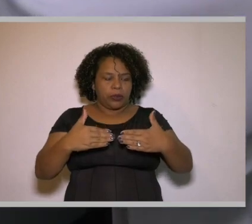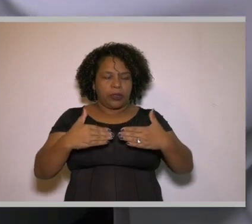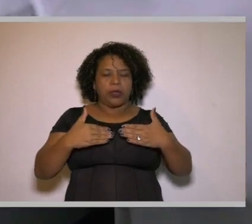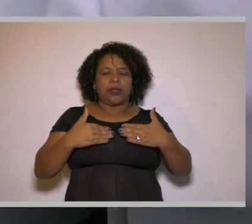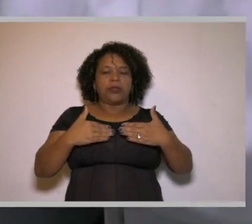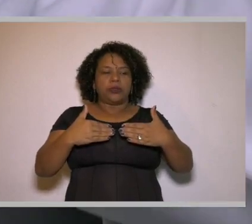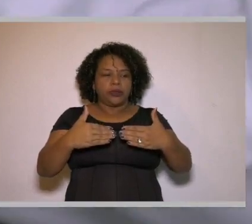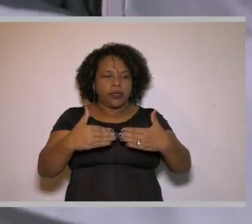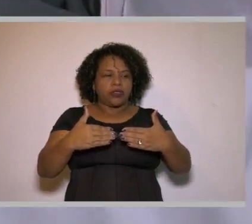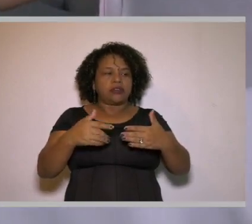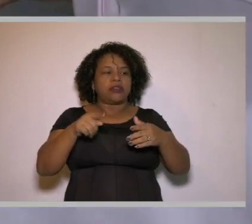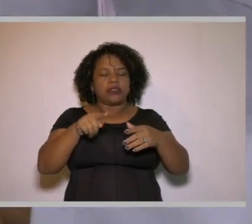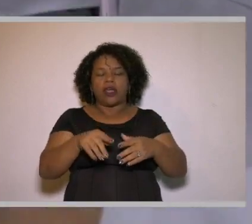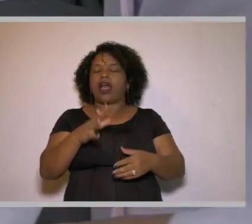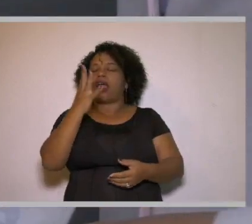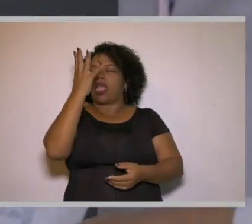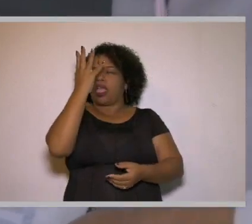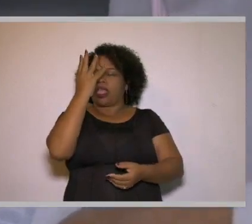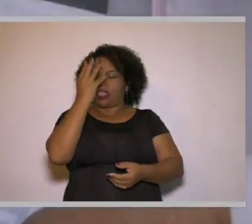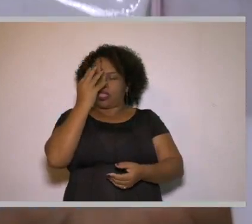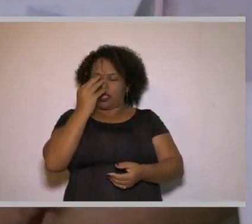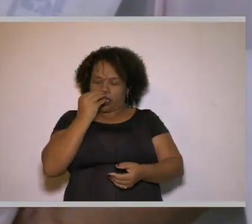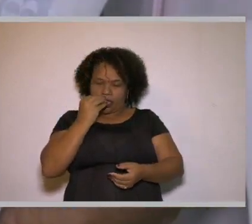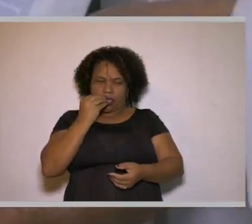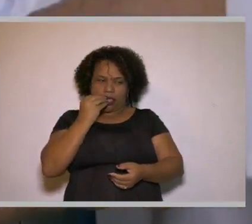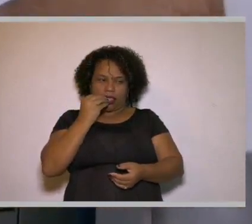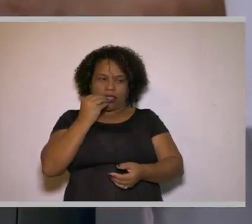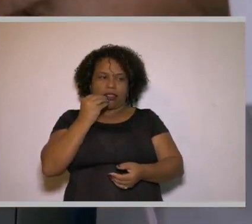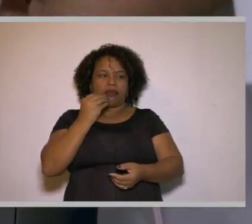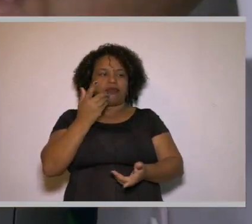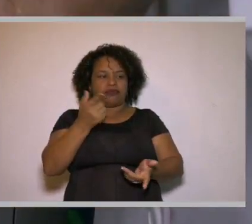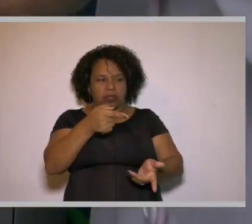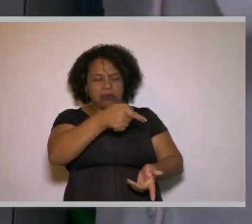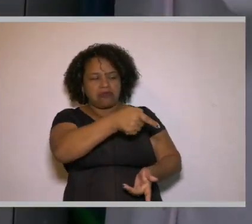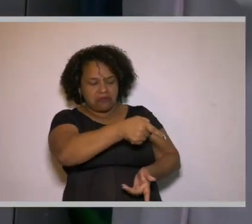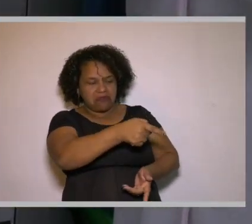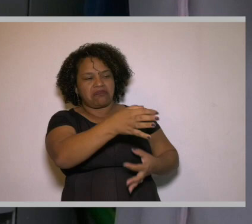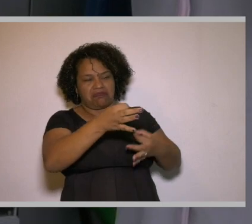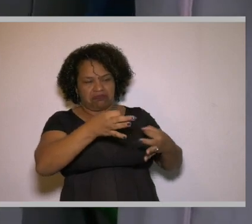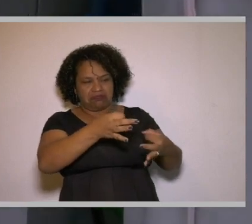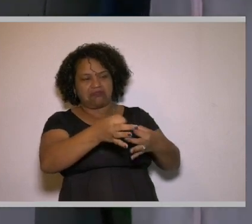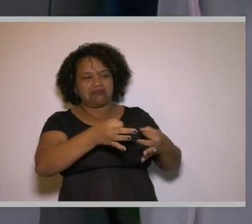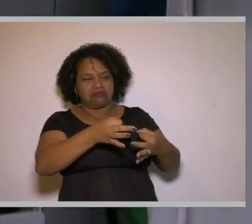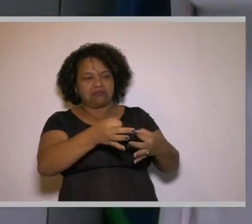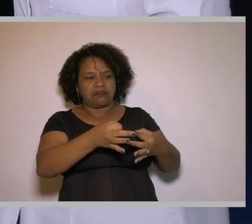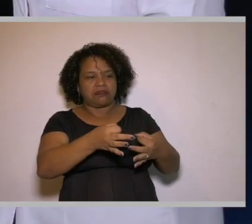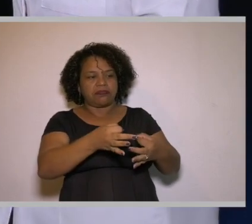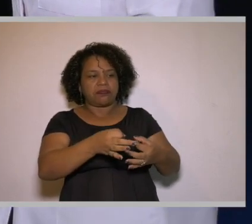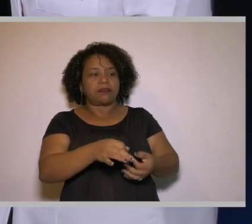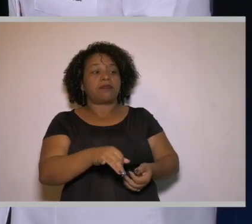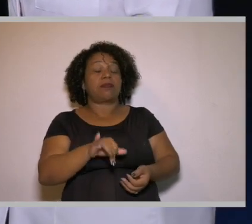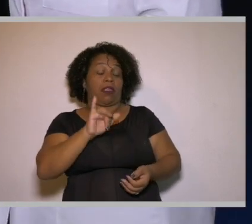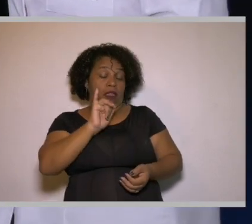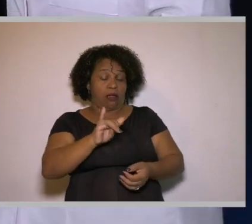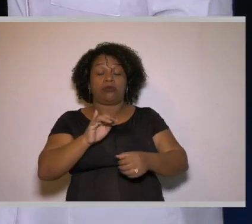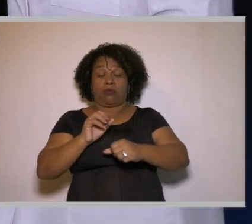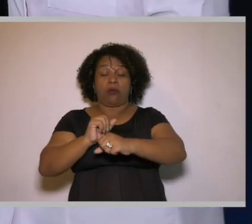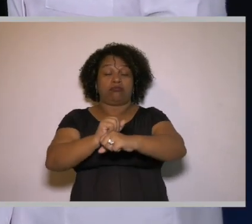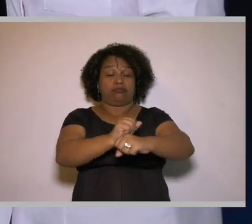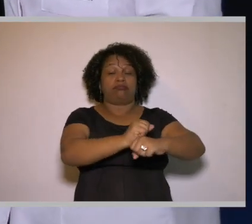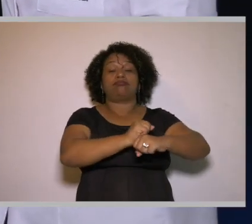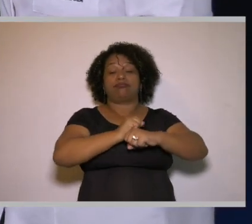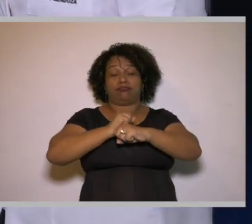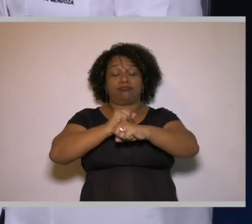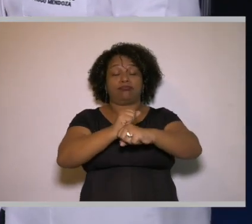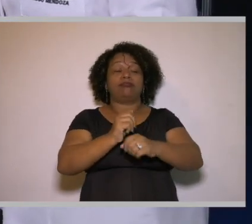nosotros poder dormir el paciente con todo lo que son los fármacos inhalatorios. Son